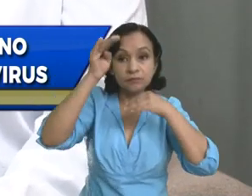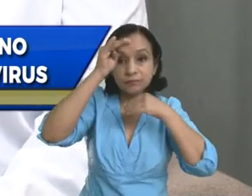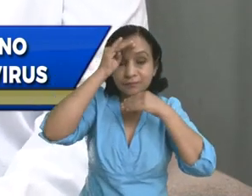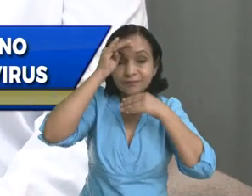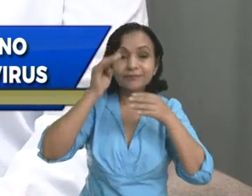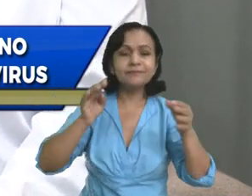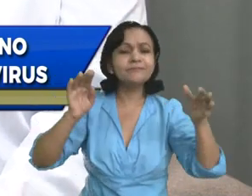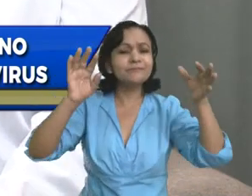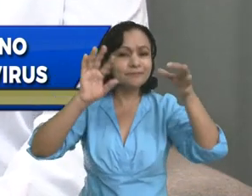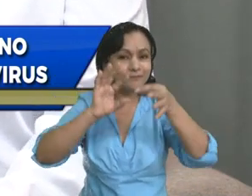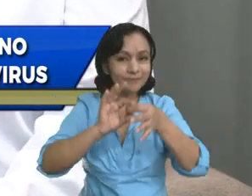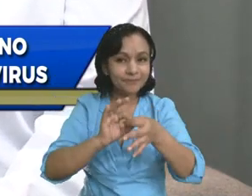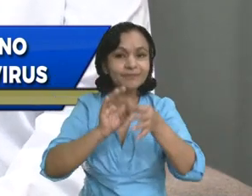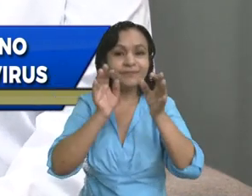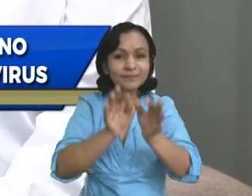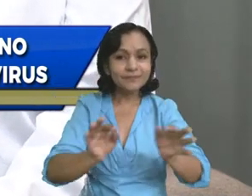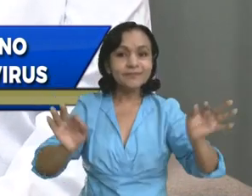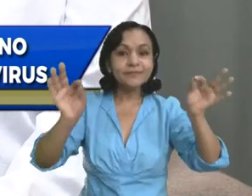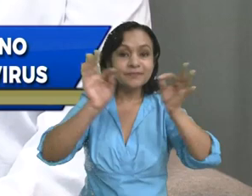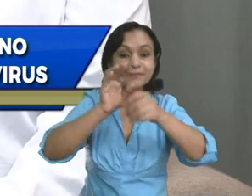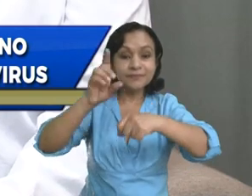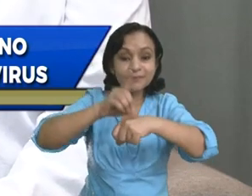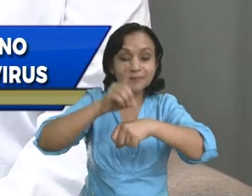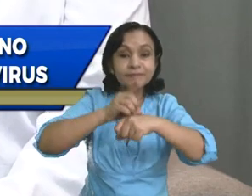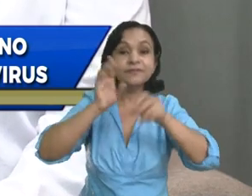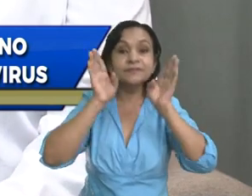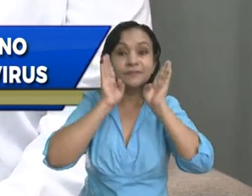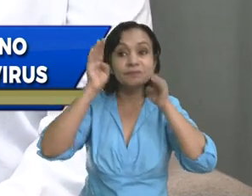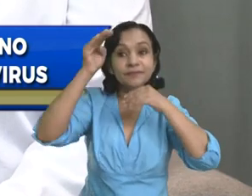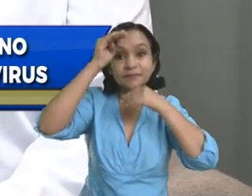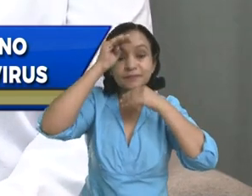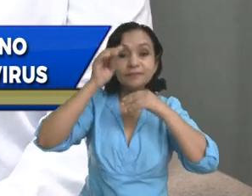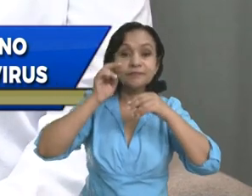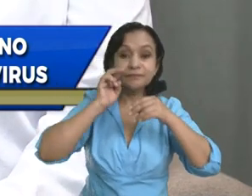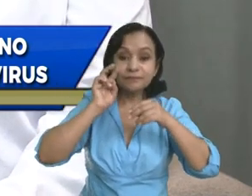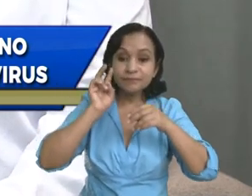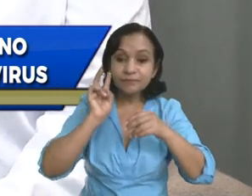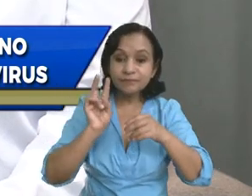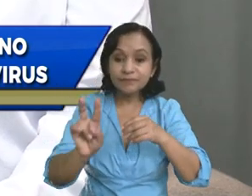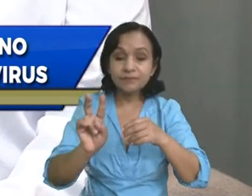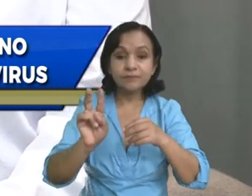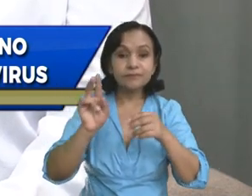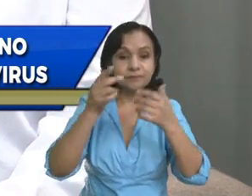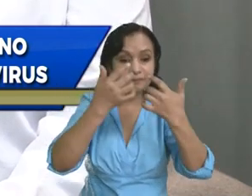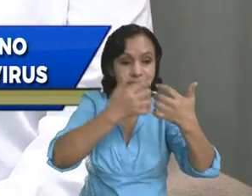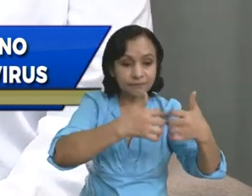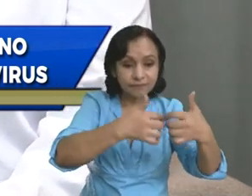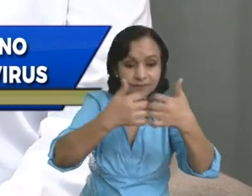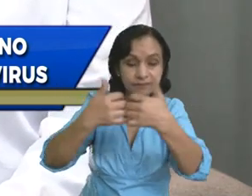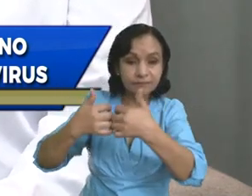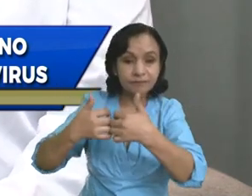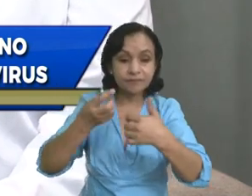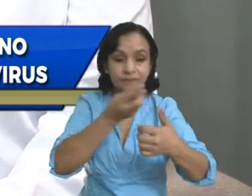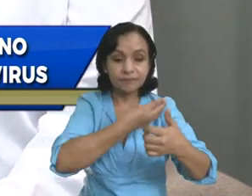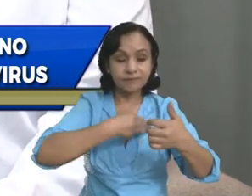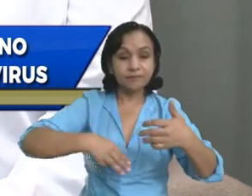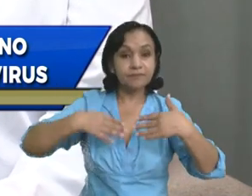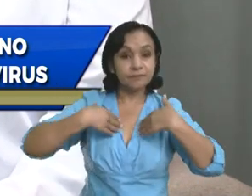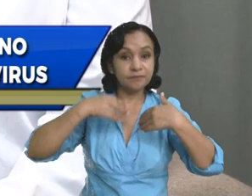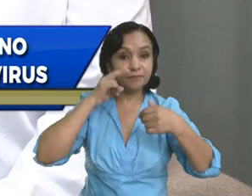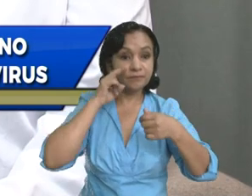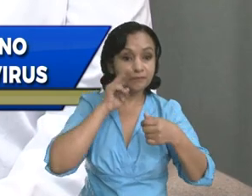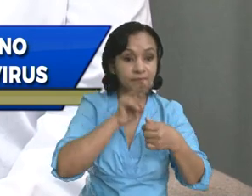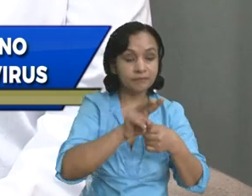parte también importante, y que estuvimos evaluando con la gerencia de la planta y los colegas de MINSA